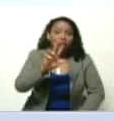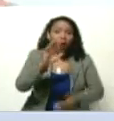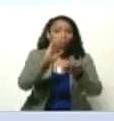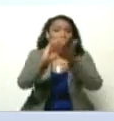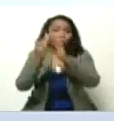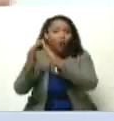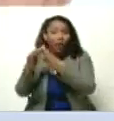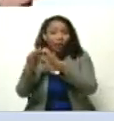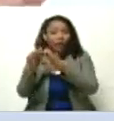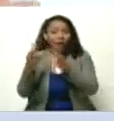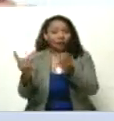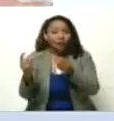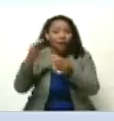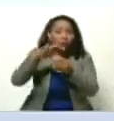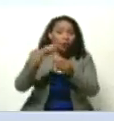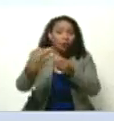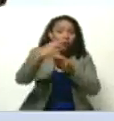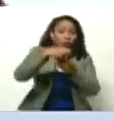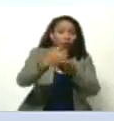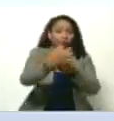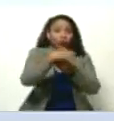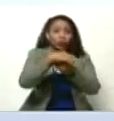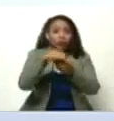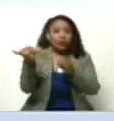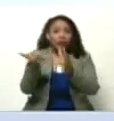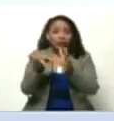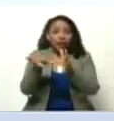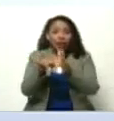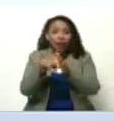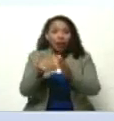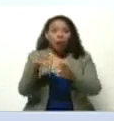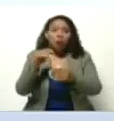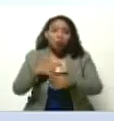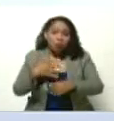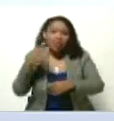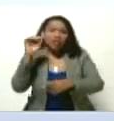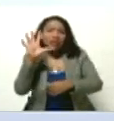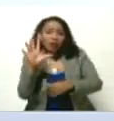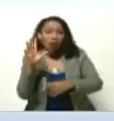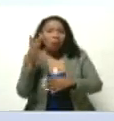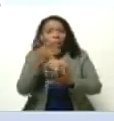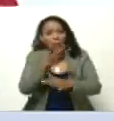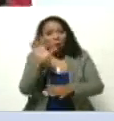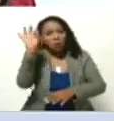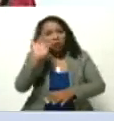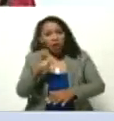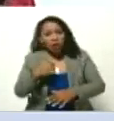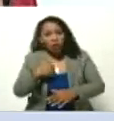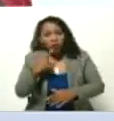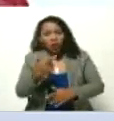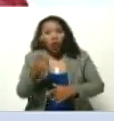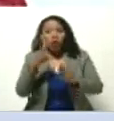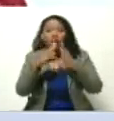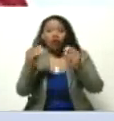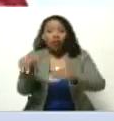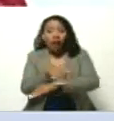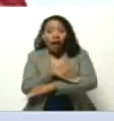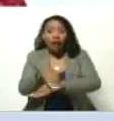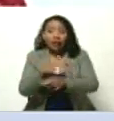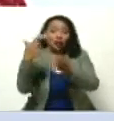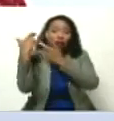comunidades, o puede tener más, algún sitio puede tener cinco, pues, pero hablo del promedio. Y todas las calles que